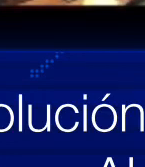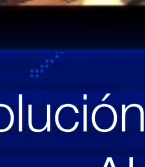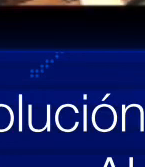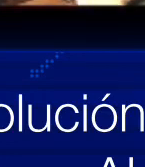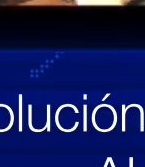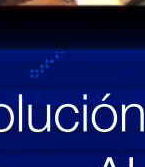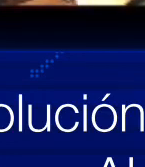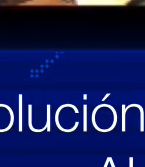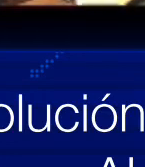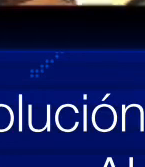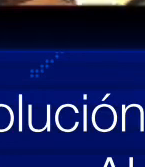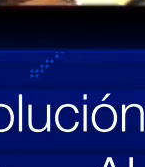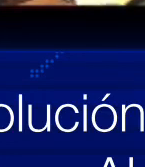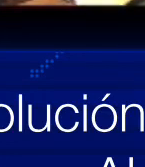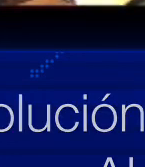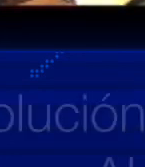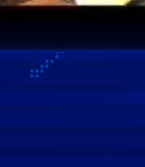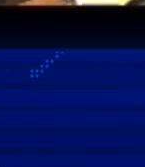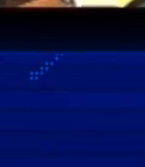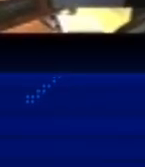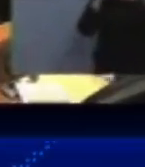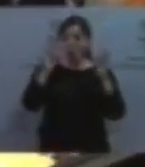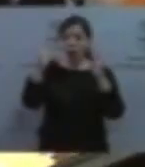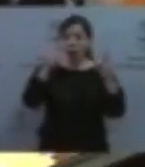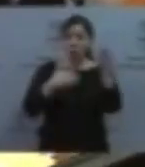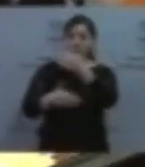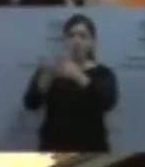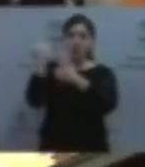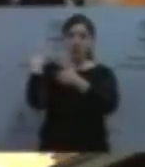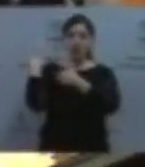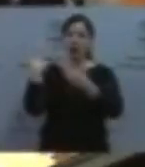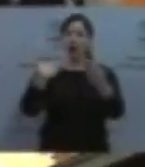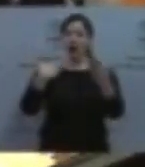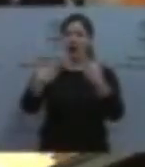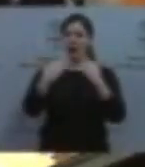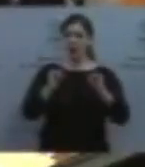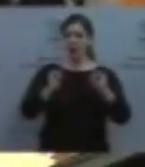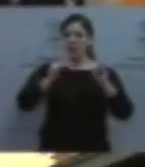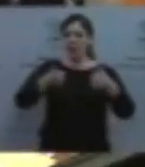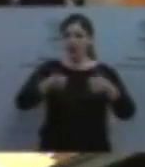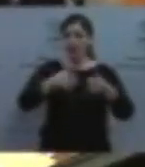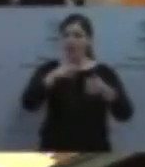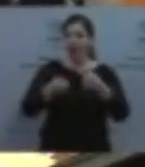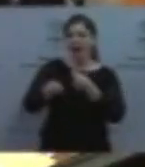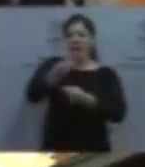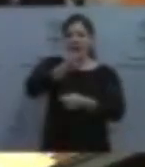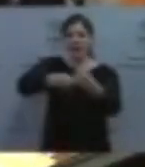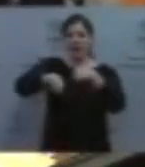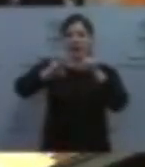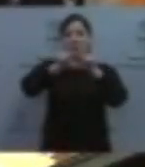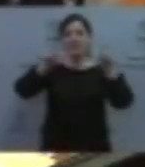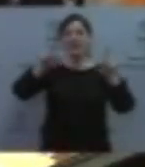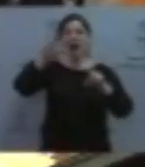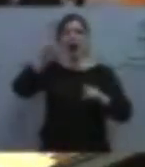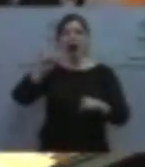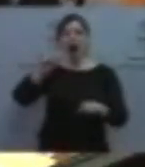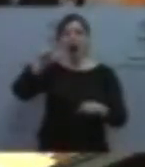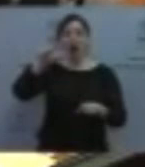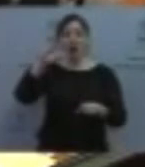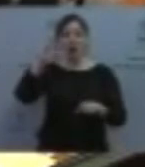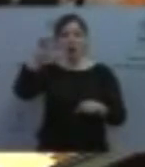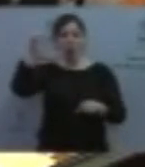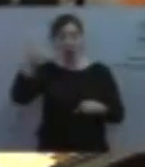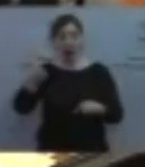la negociación en torno a la venta de Alcoa, venta que al final se produce a este